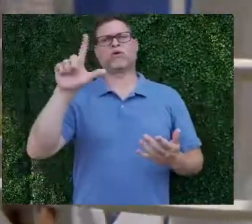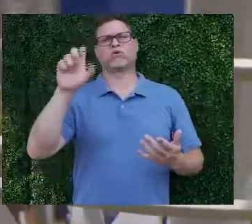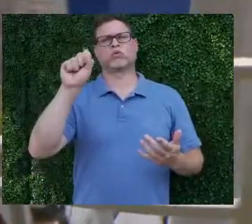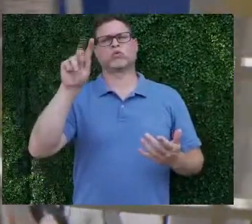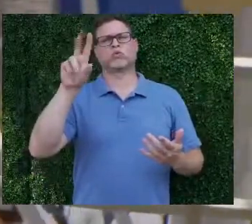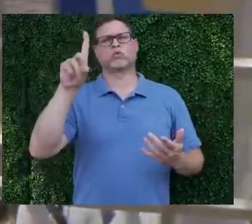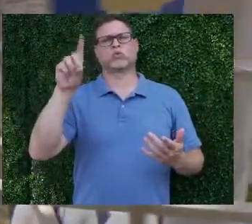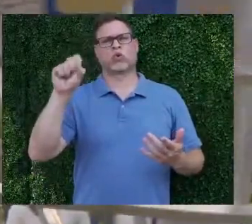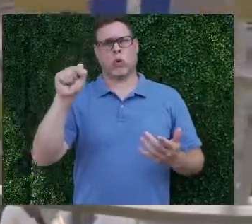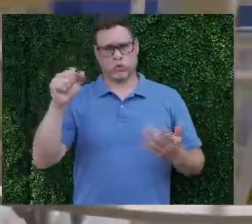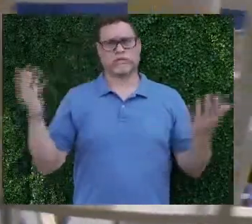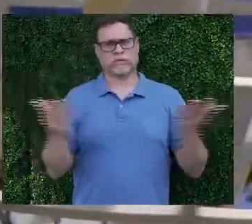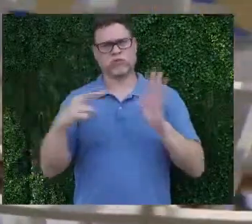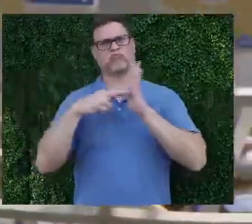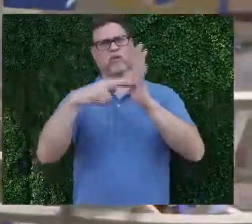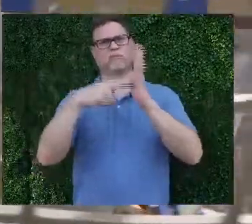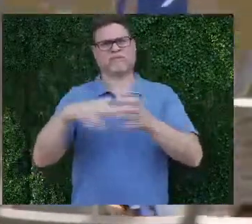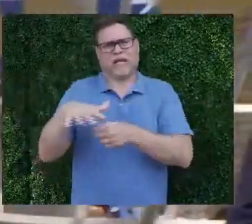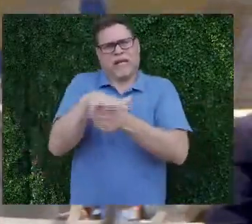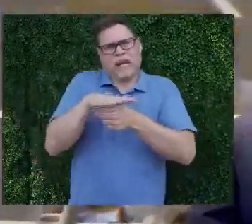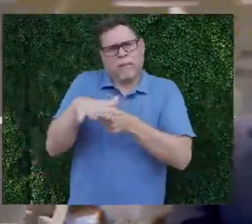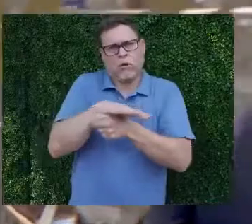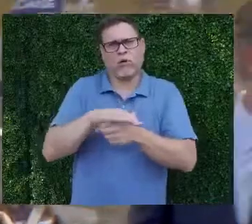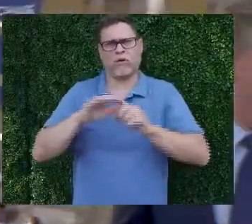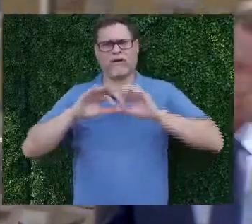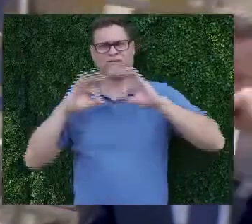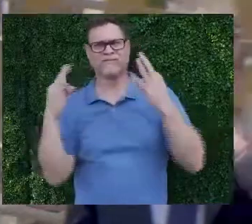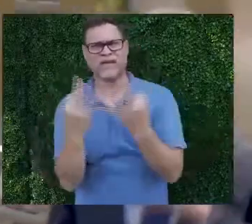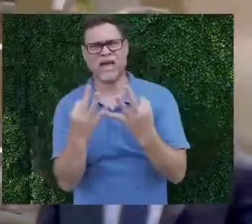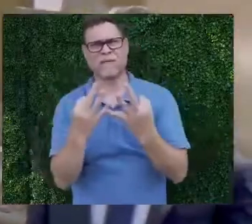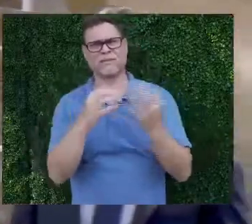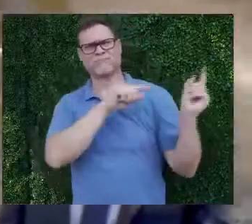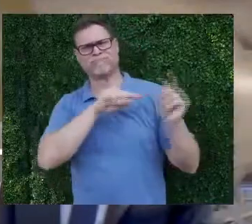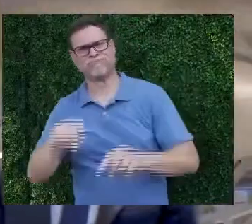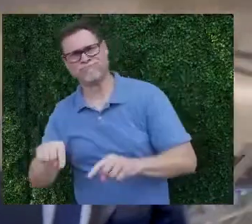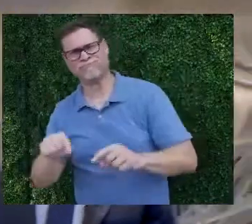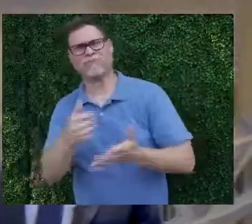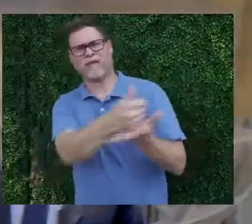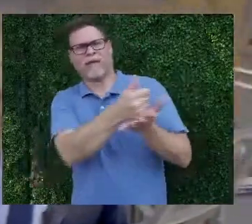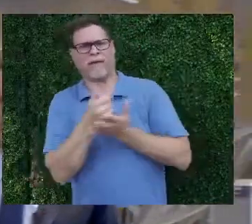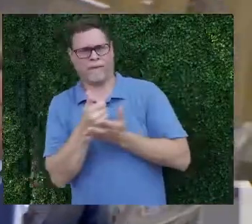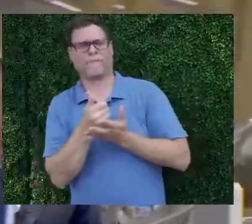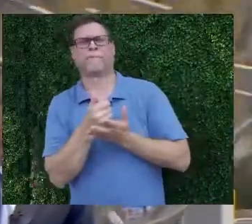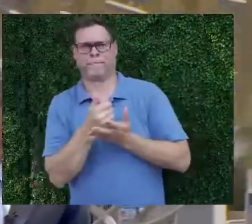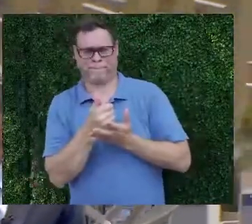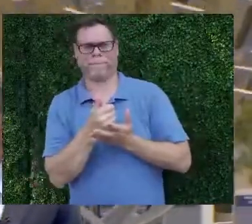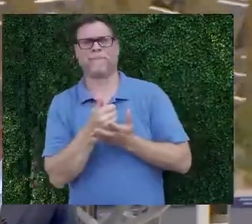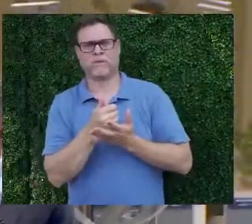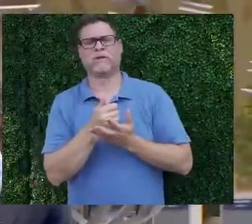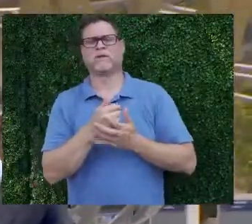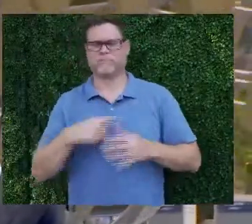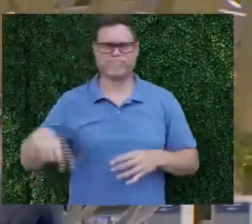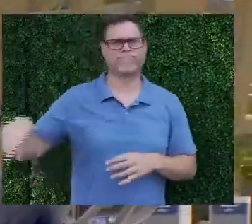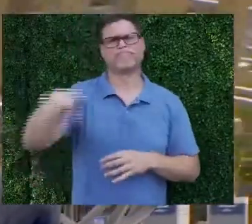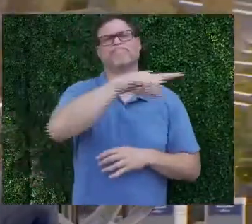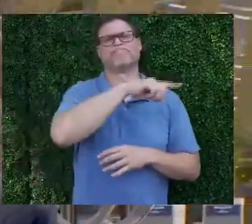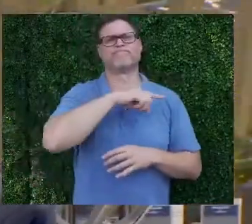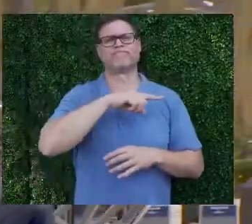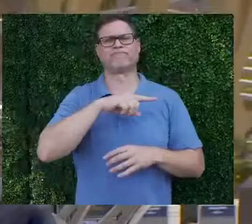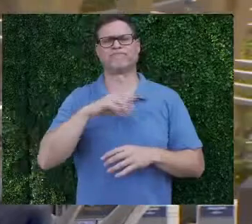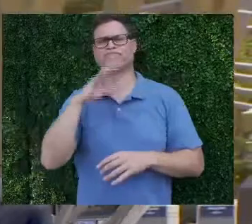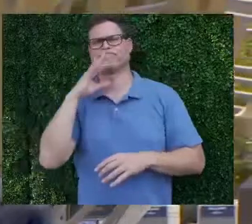also represent our neighborhoods, our families, and they've helped us to come back roaring. So solamente con eso quiero